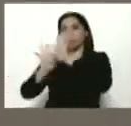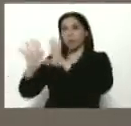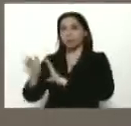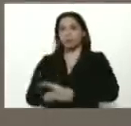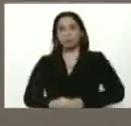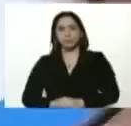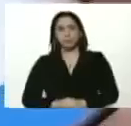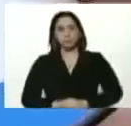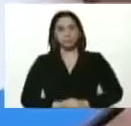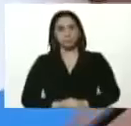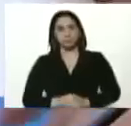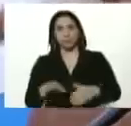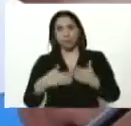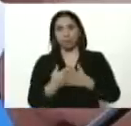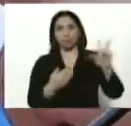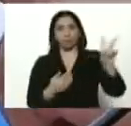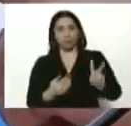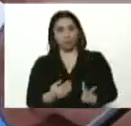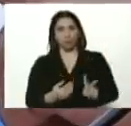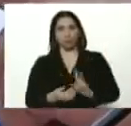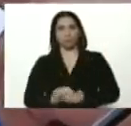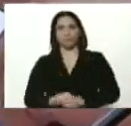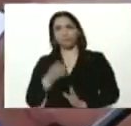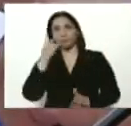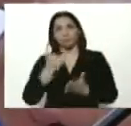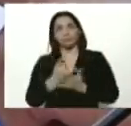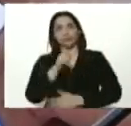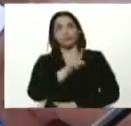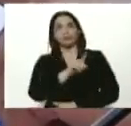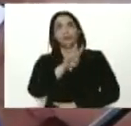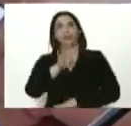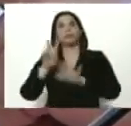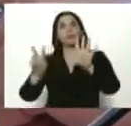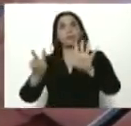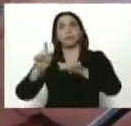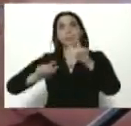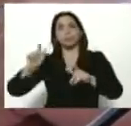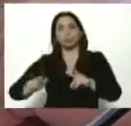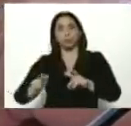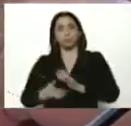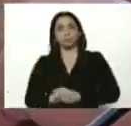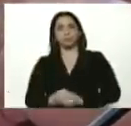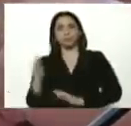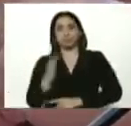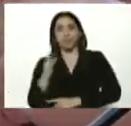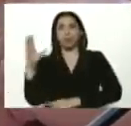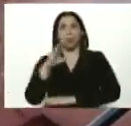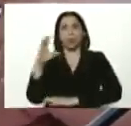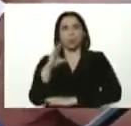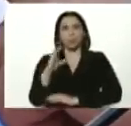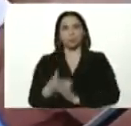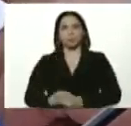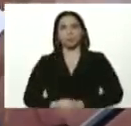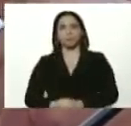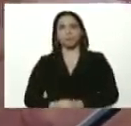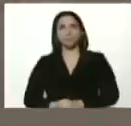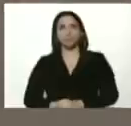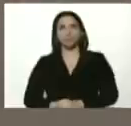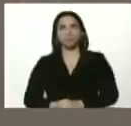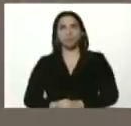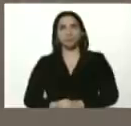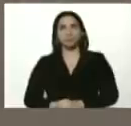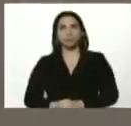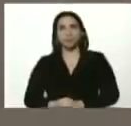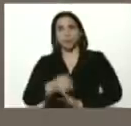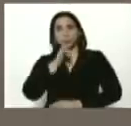158 casos internacionales. Fíjense que 147 provienen de Colombia. En el reporte